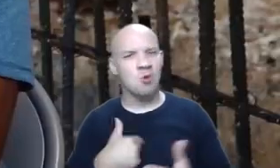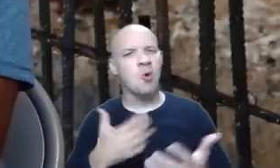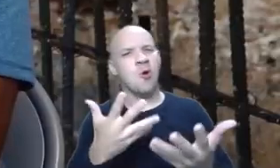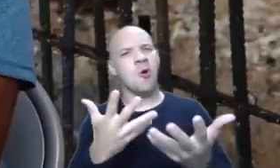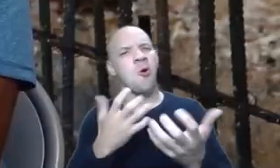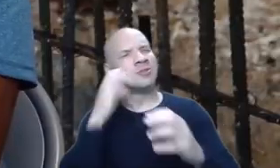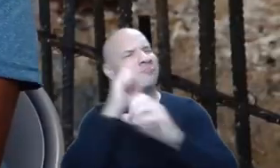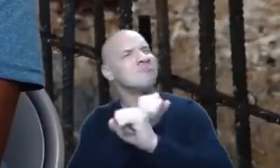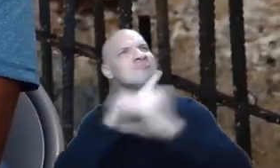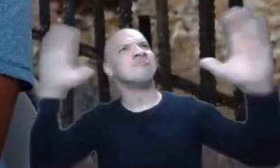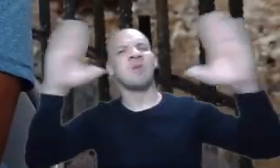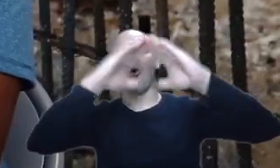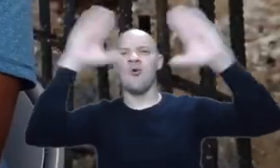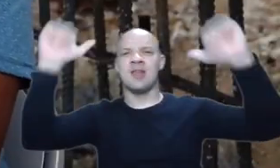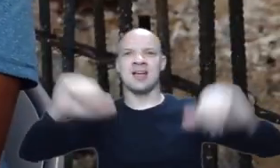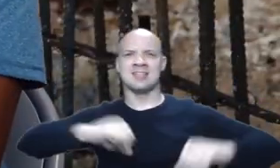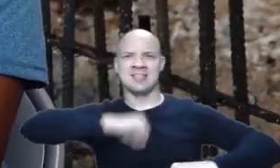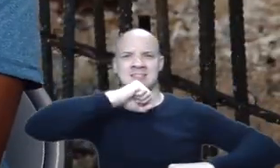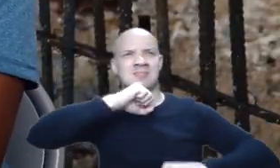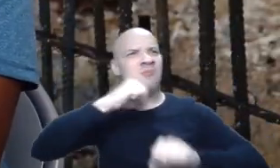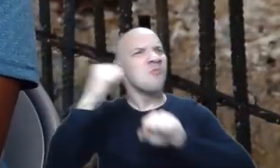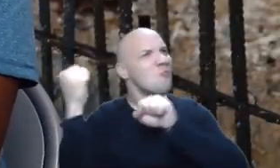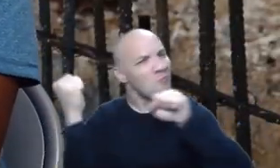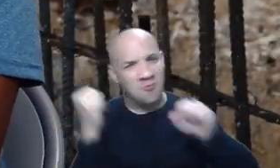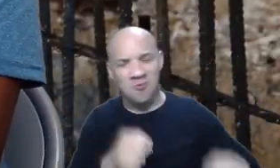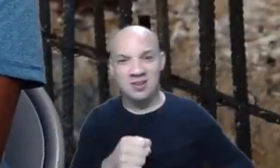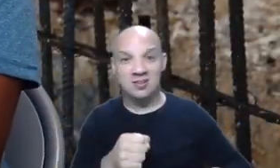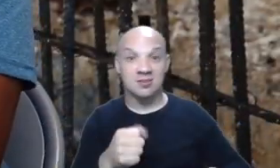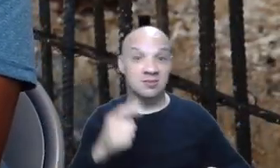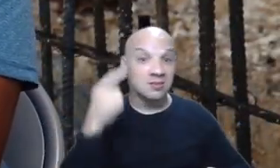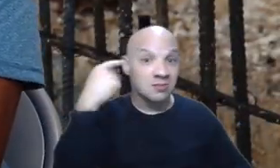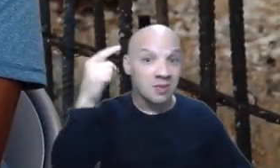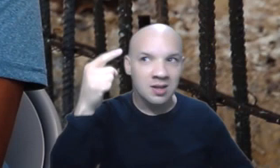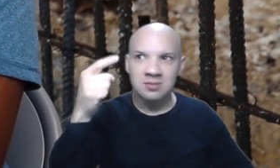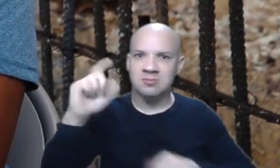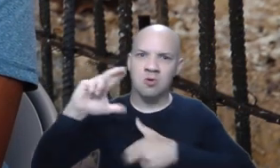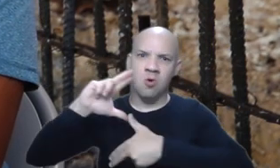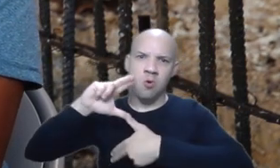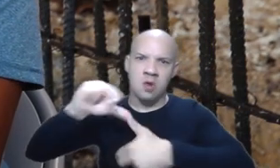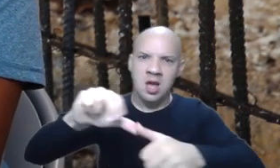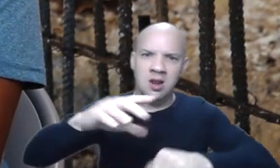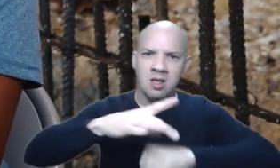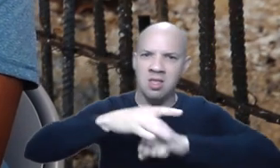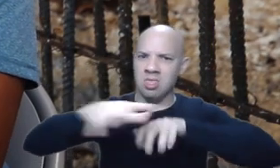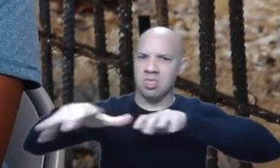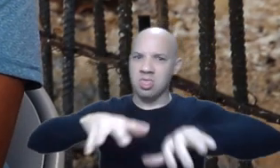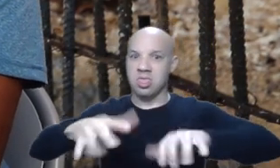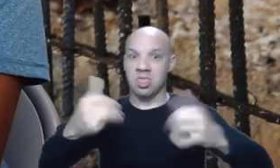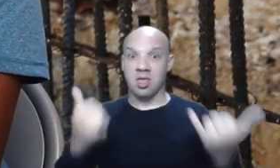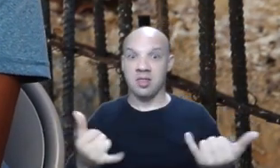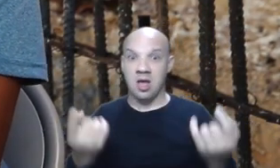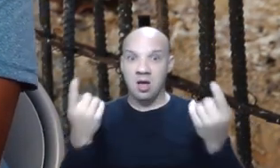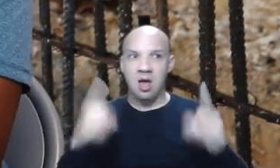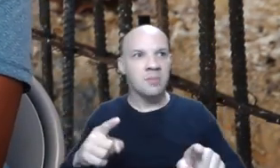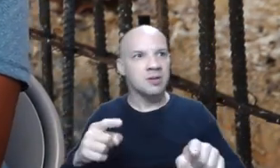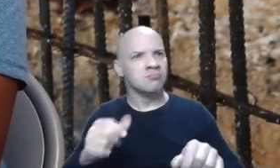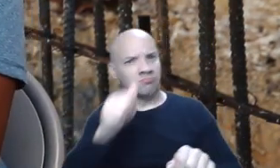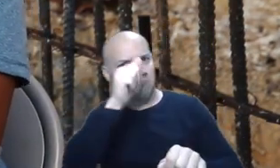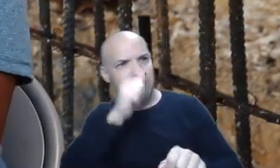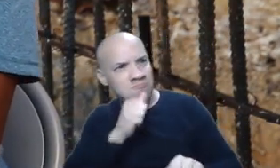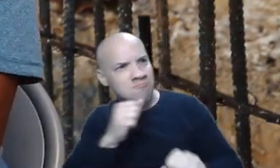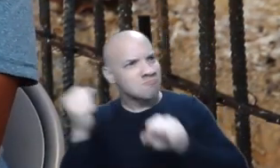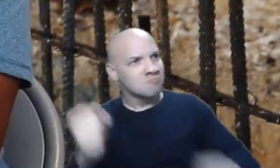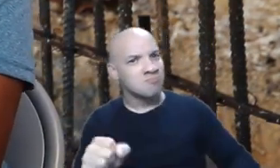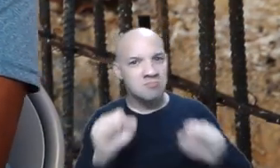casa en cemento para, pues, para todos estos huracanes y temblores que está pasando ahora